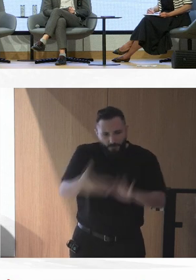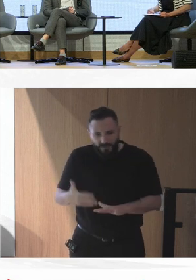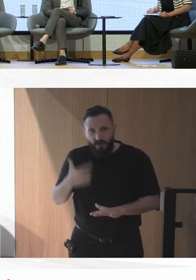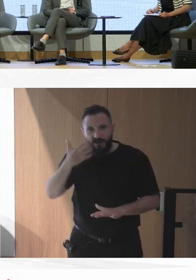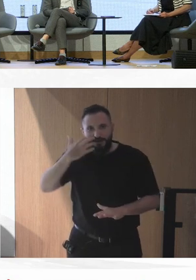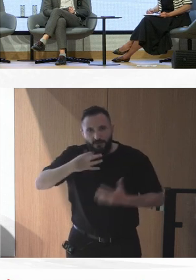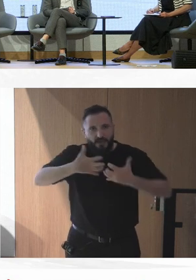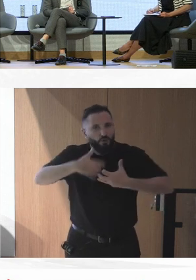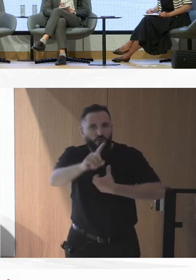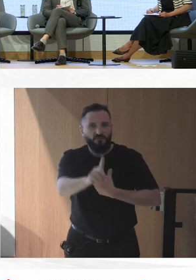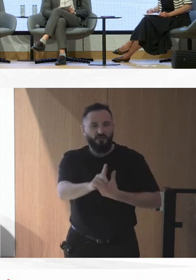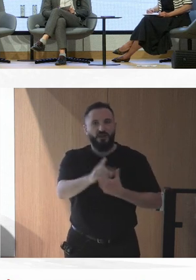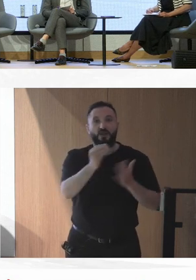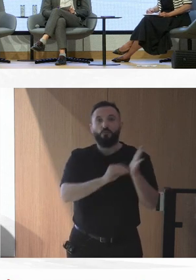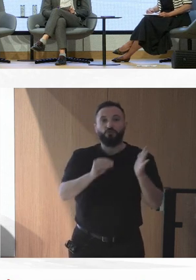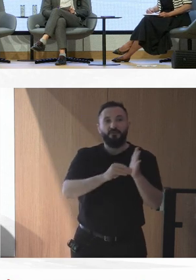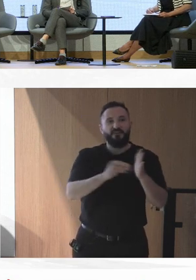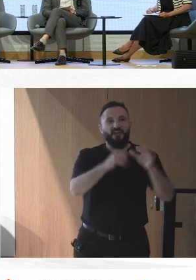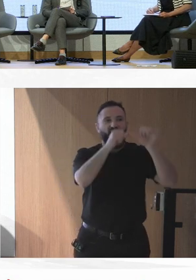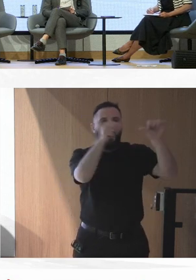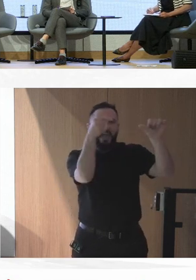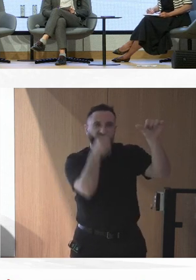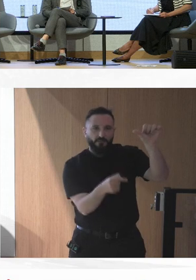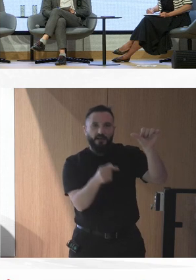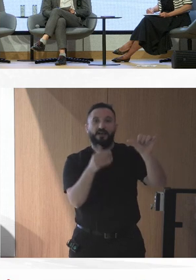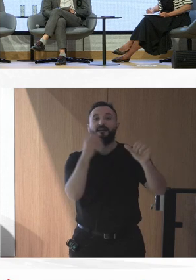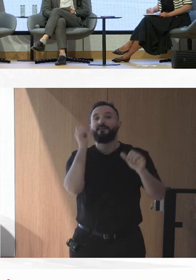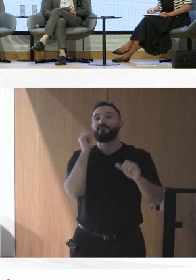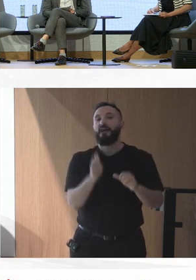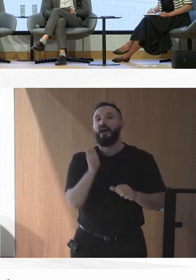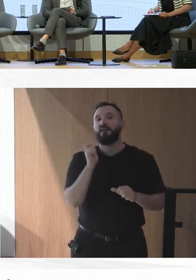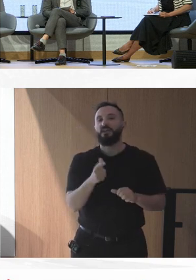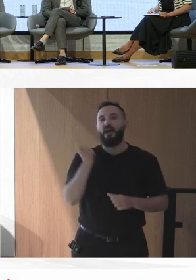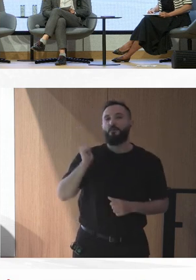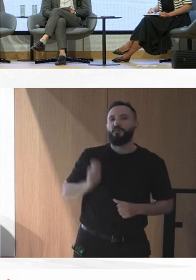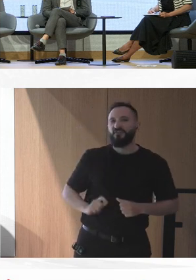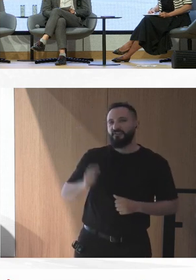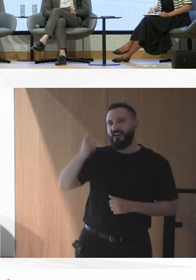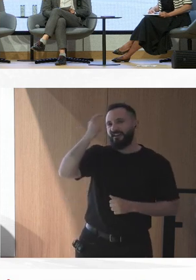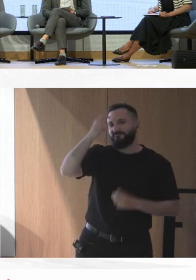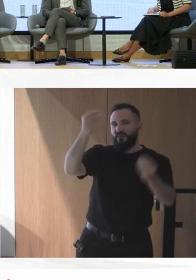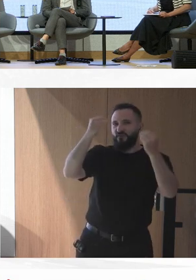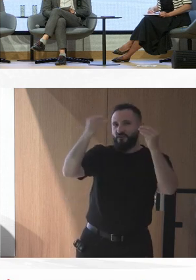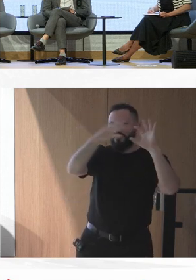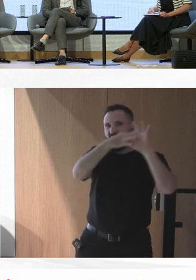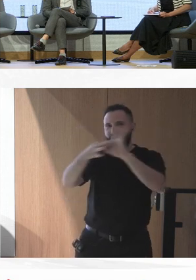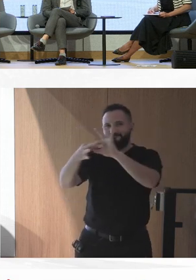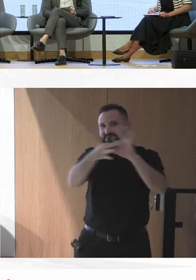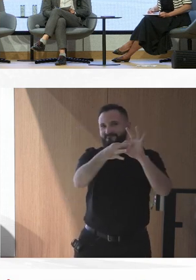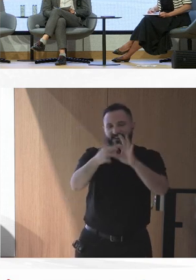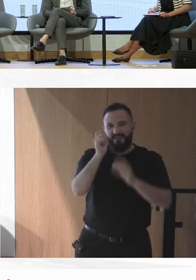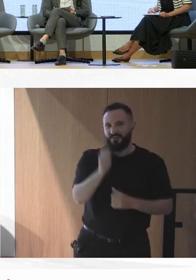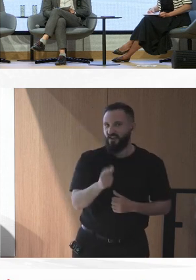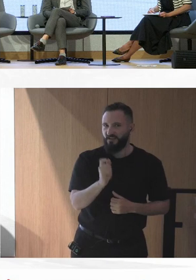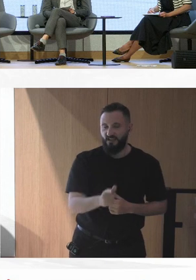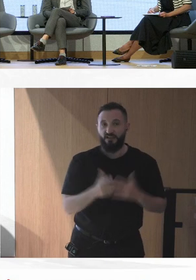Y muchas veces es el estigma que tiene que ver también con la formación de las personas profesionales, ¿no? También que trabajan ahí, ¿no?